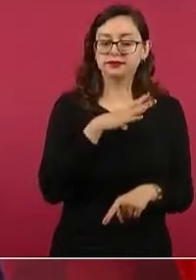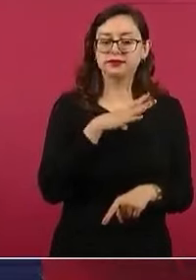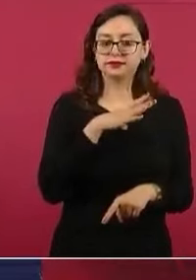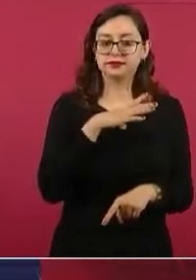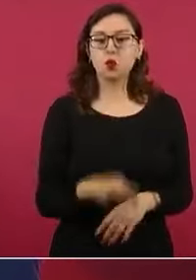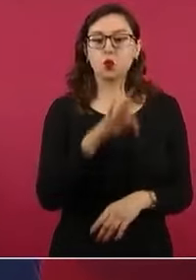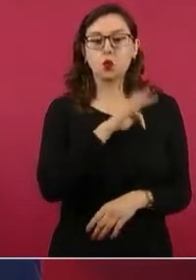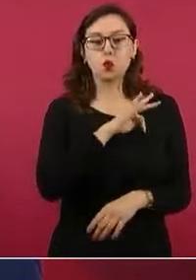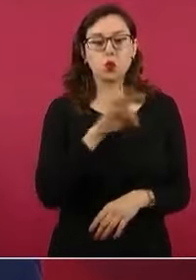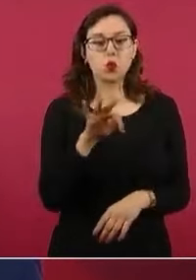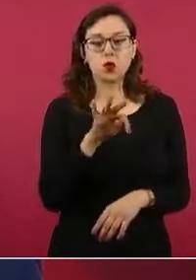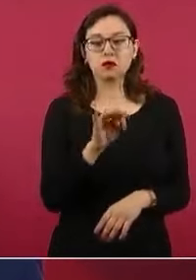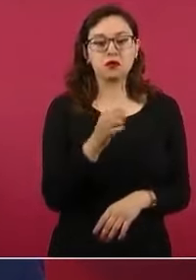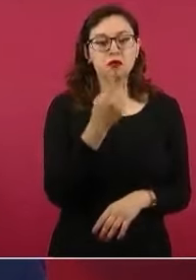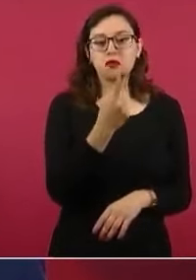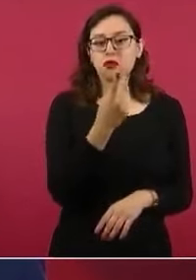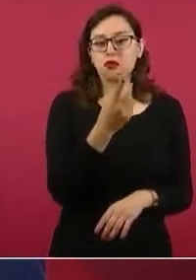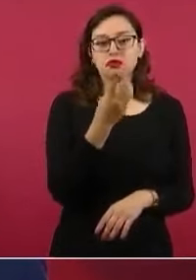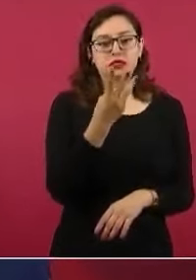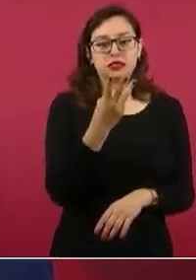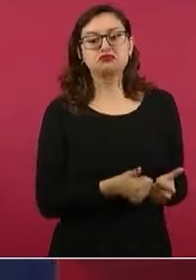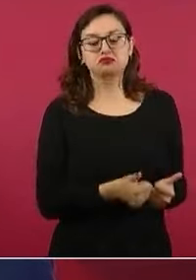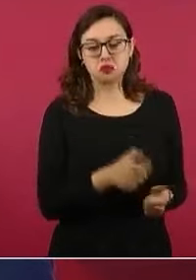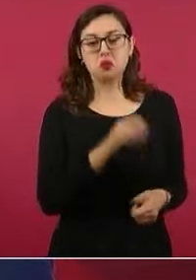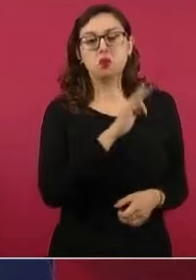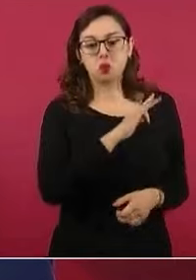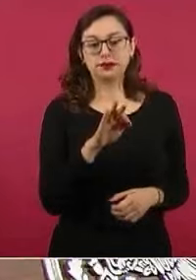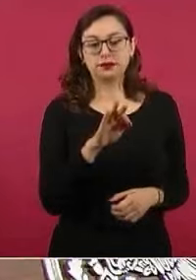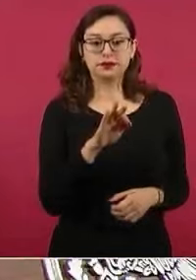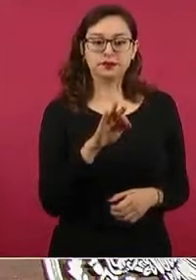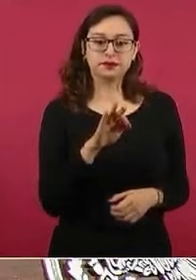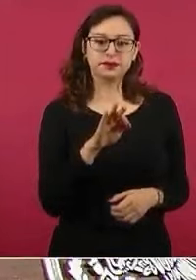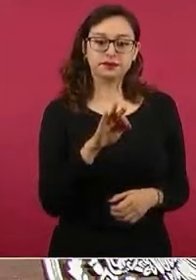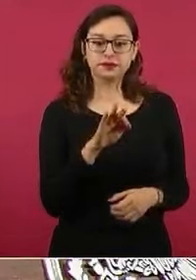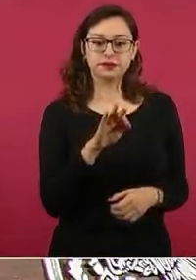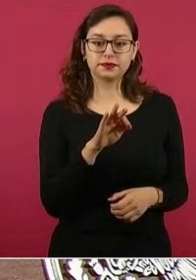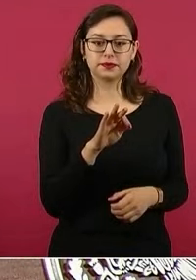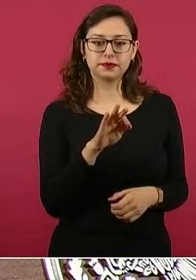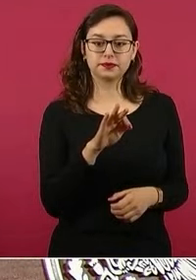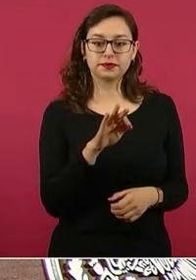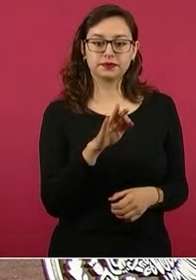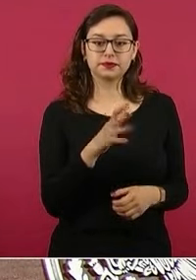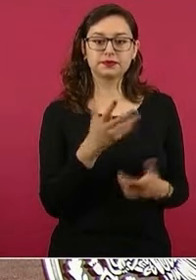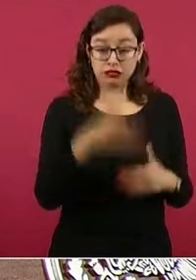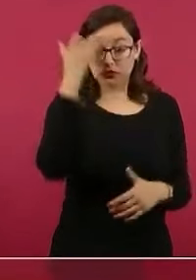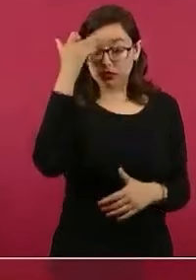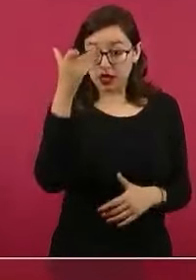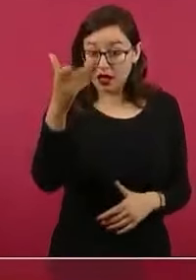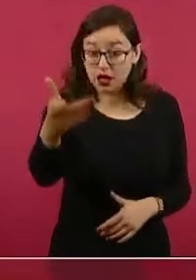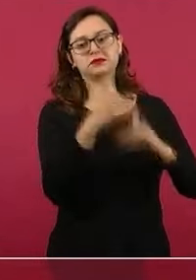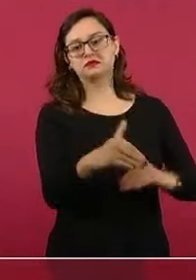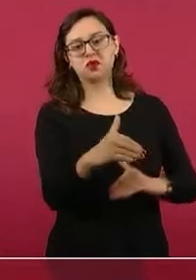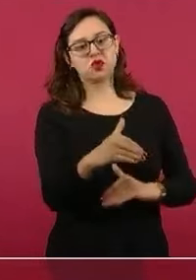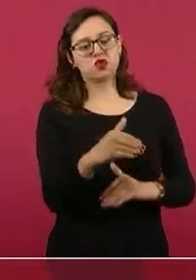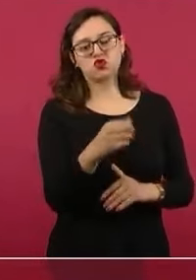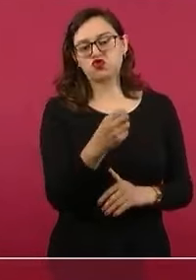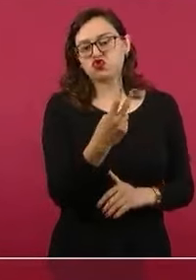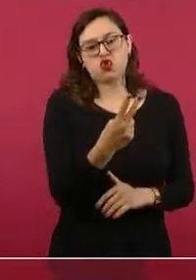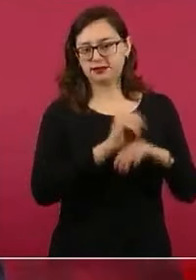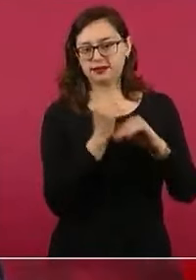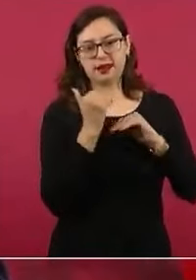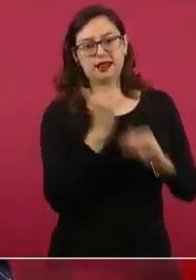allá 1, 2, 3 días, no mucho tiempo, porque se va a limitar la